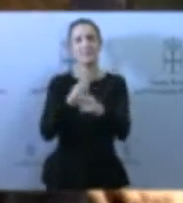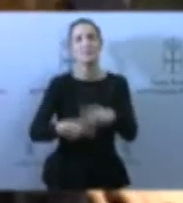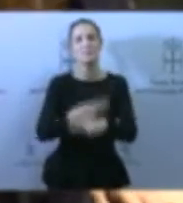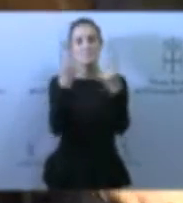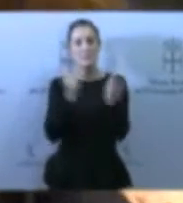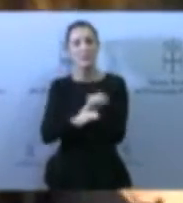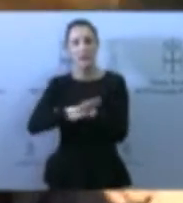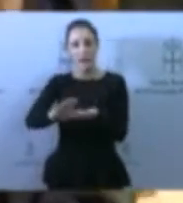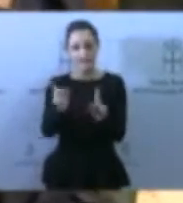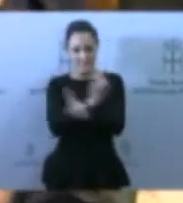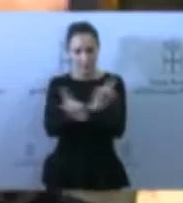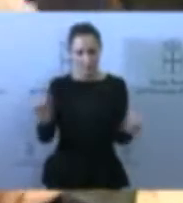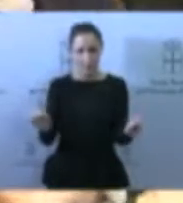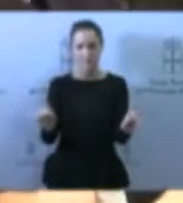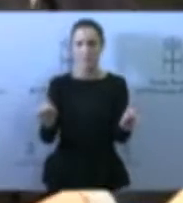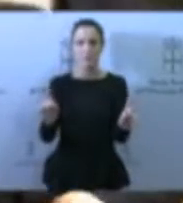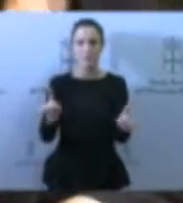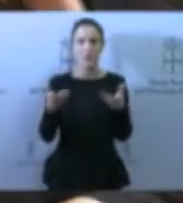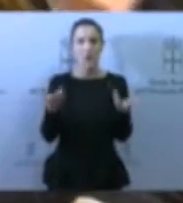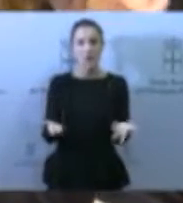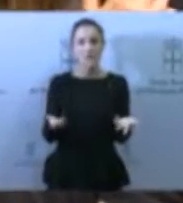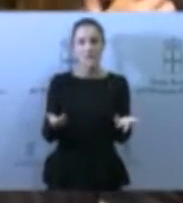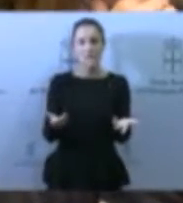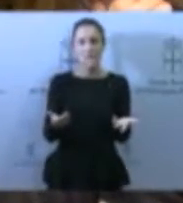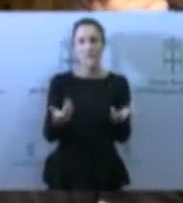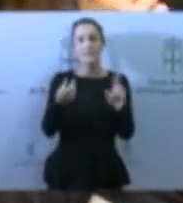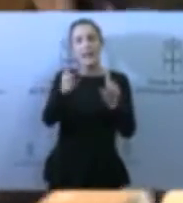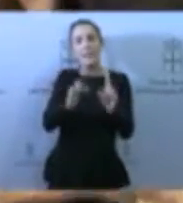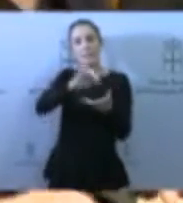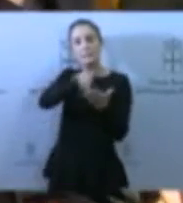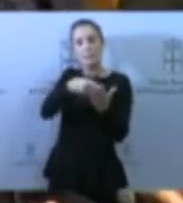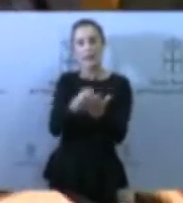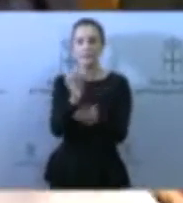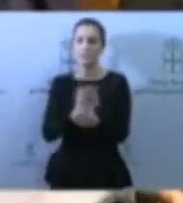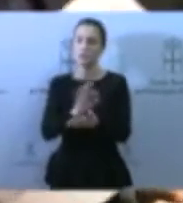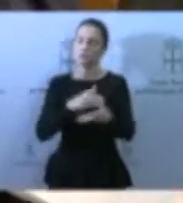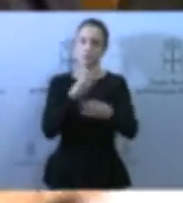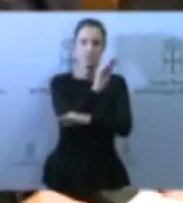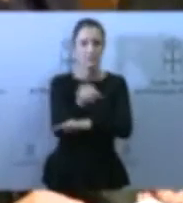gratis la desatención de los nuestros montes afectados por plagas y por la falta de mantenimiento